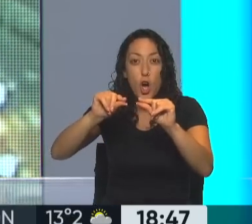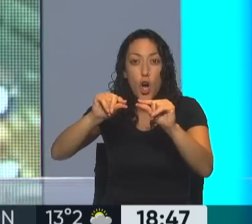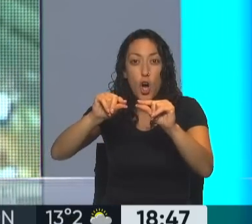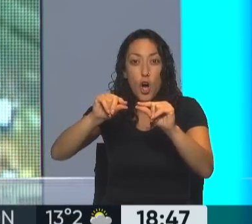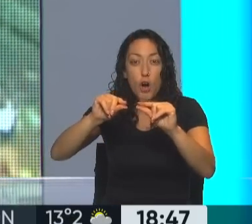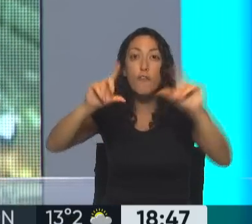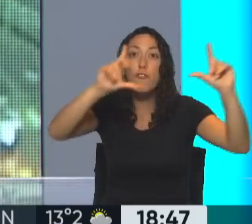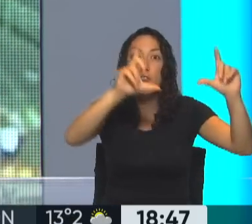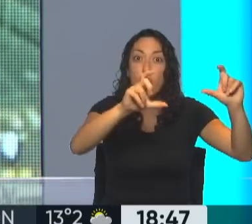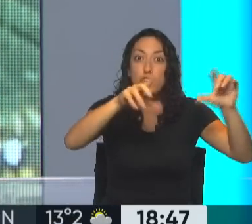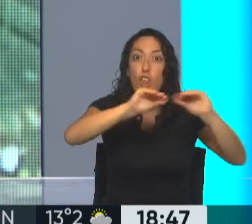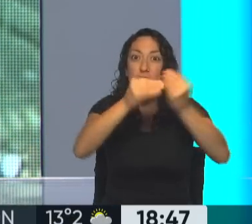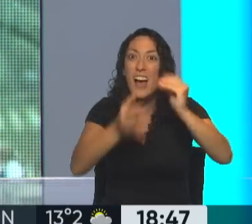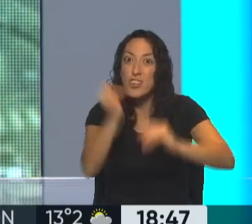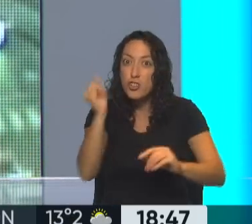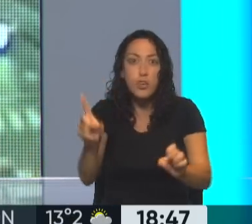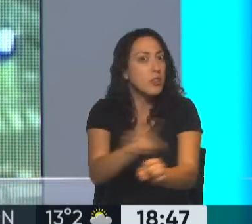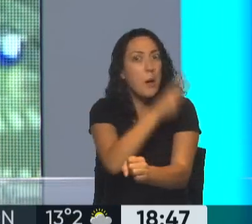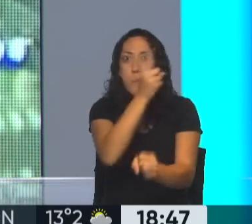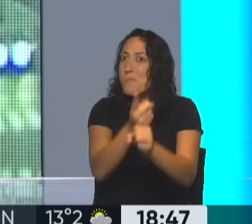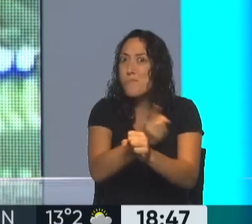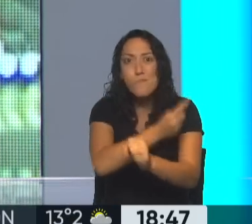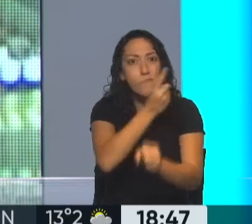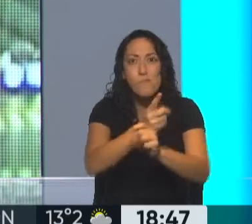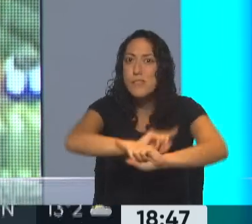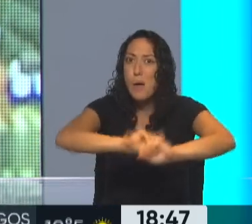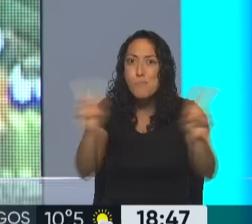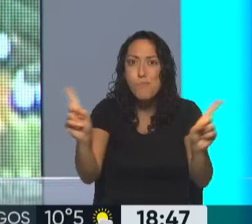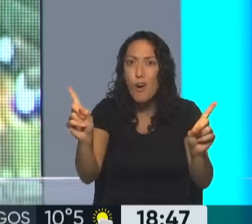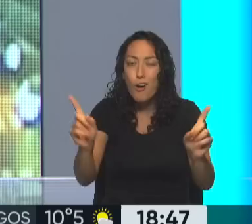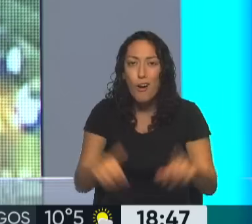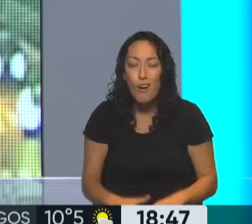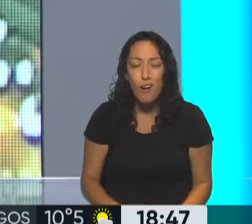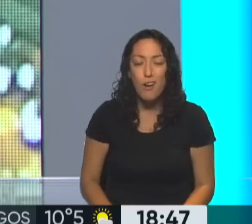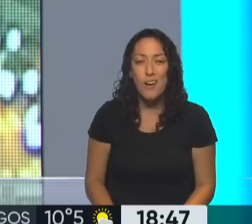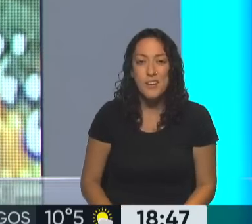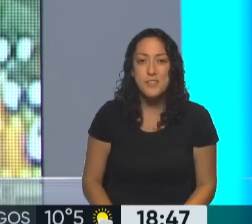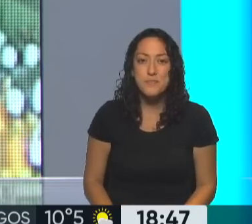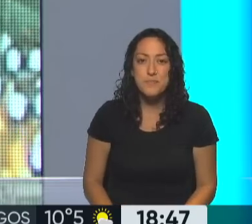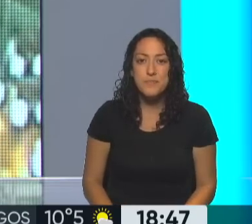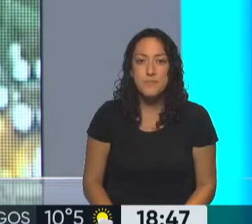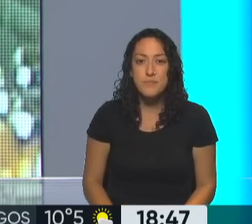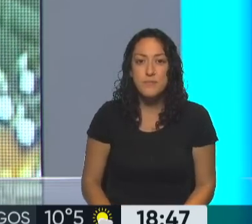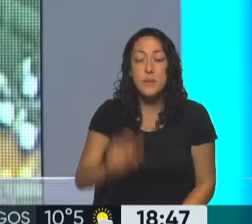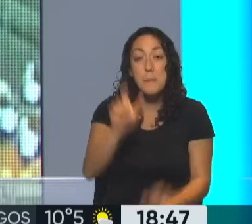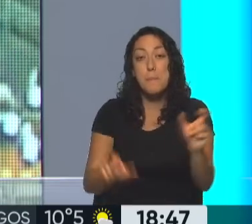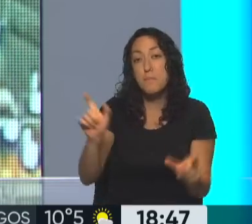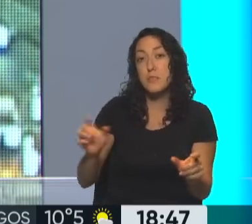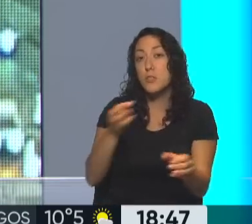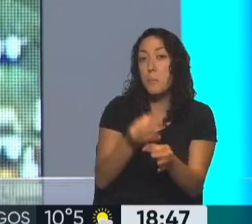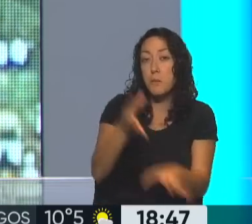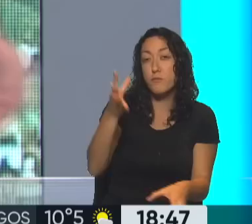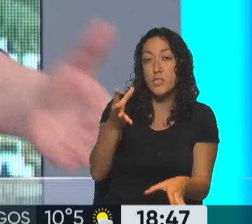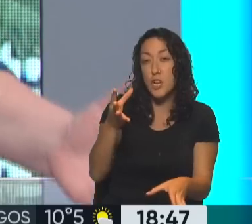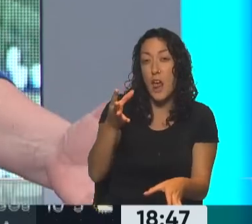una foto. Que diagnostique a distancia. Más allá de que los profesionales a los que hemos